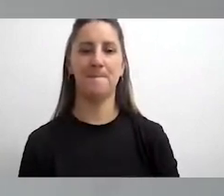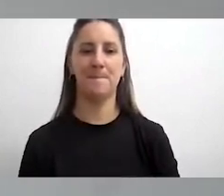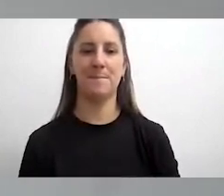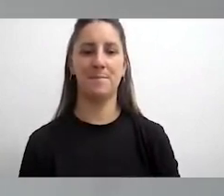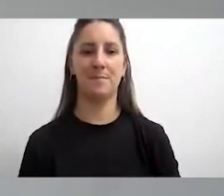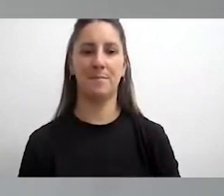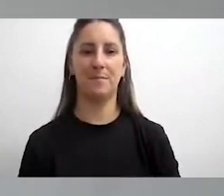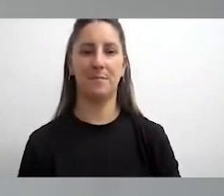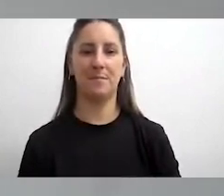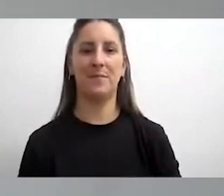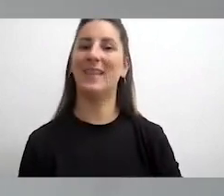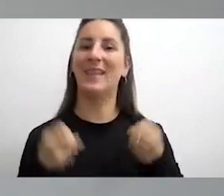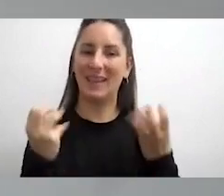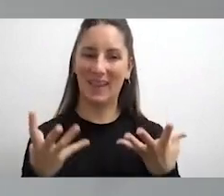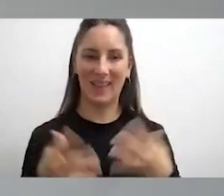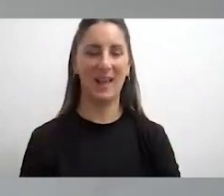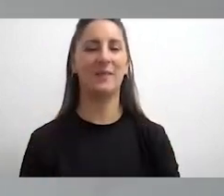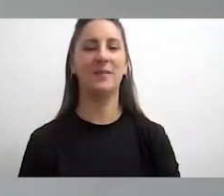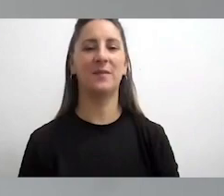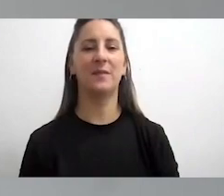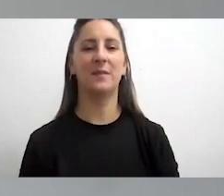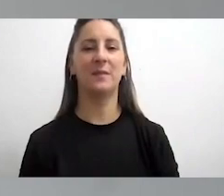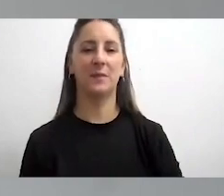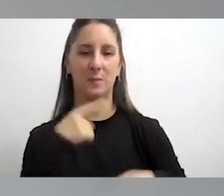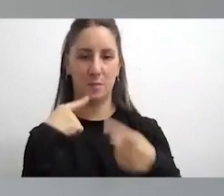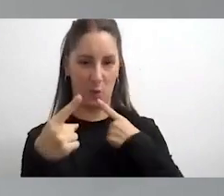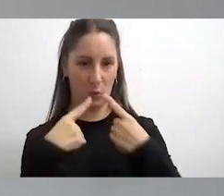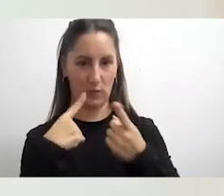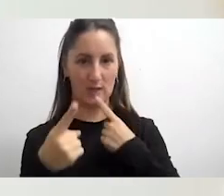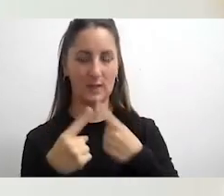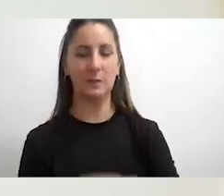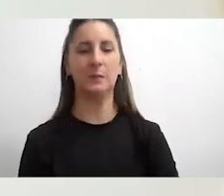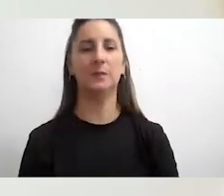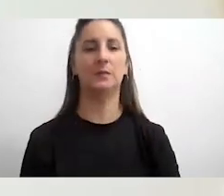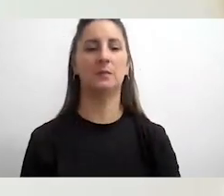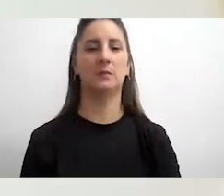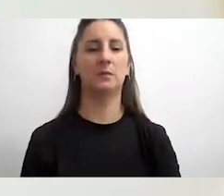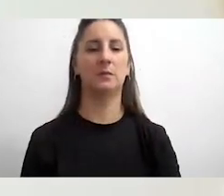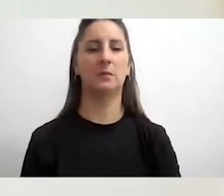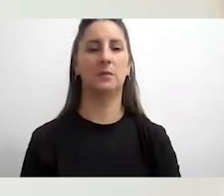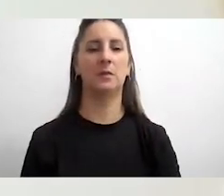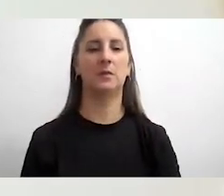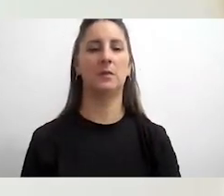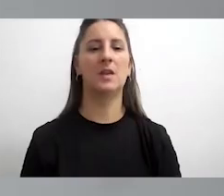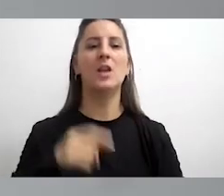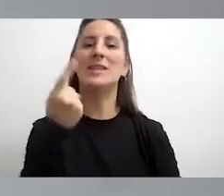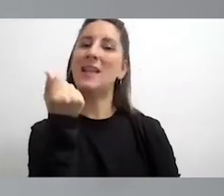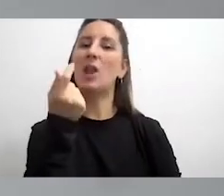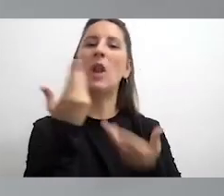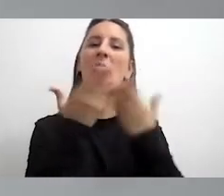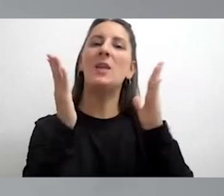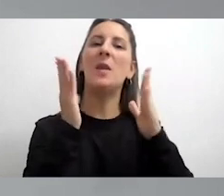Bueno, ¿qué tal, Romina? ¿Cómo estás? ¿Cómo ¿Qué están tal? todos? Vamos con las preguntas entonces. Bueno, bárbaro. Los saldos de libre disponibilidad por sobre el